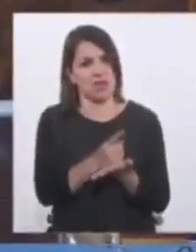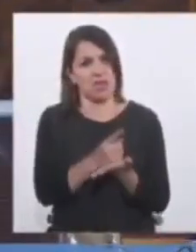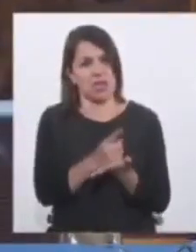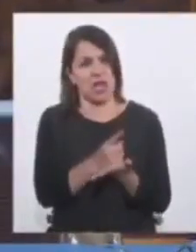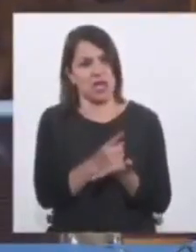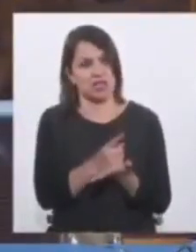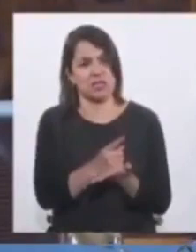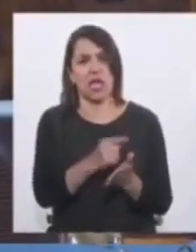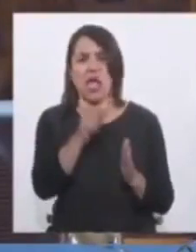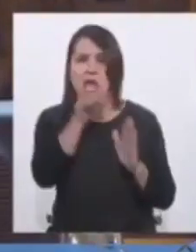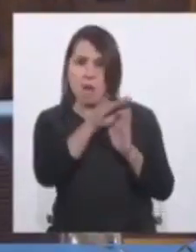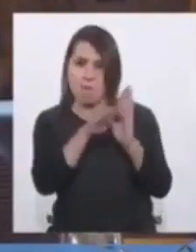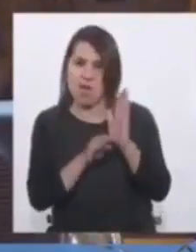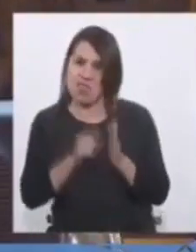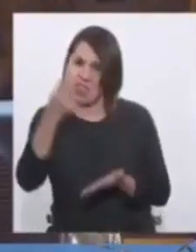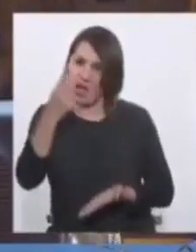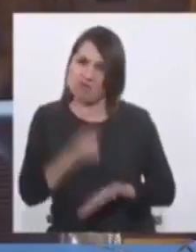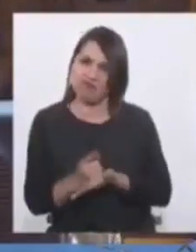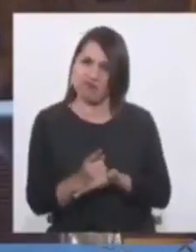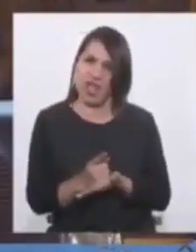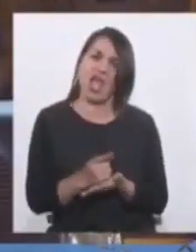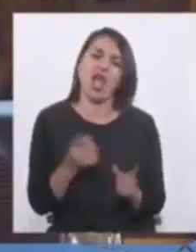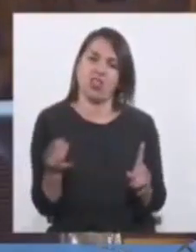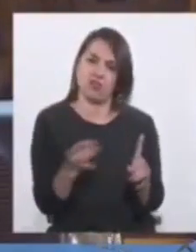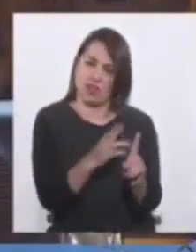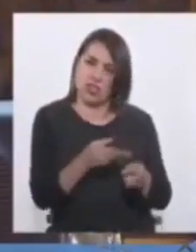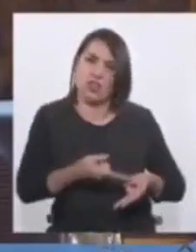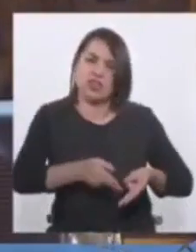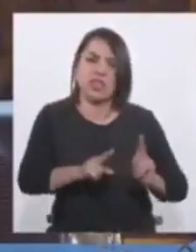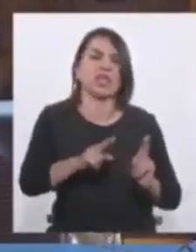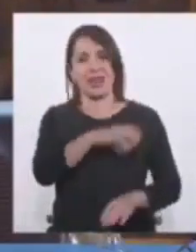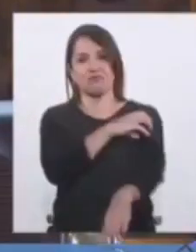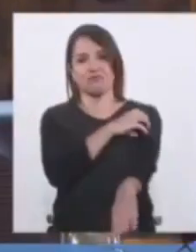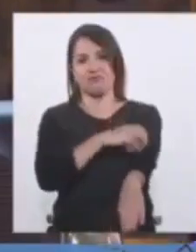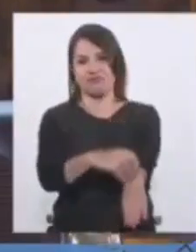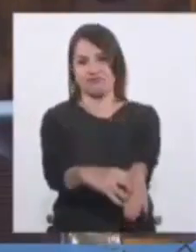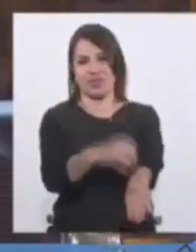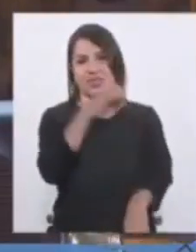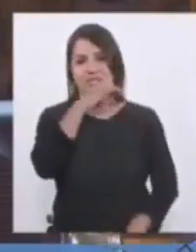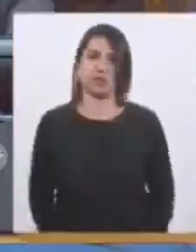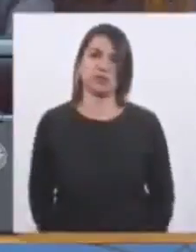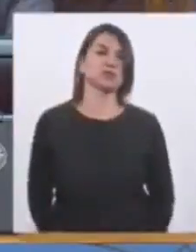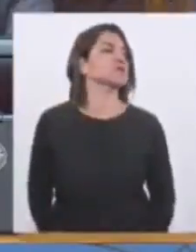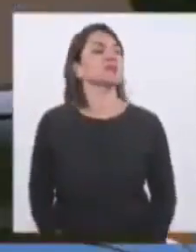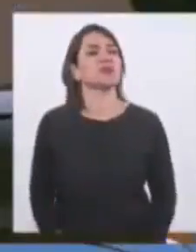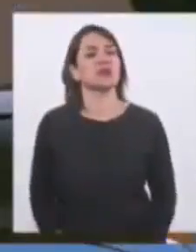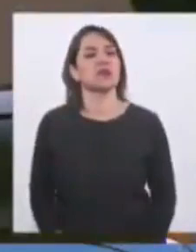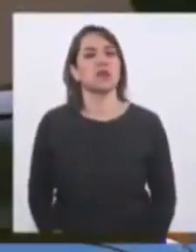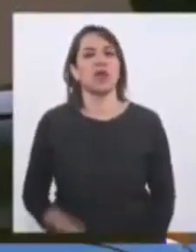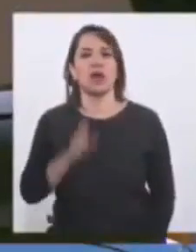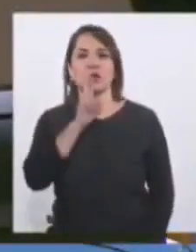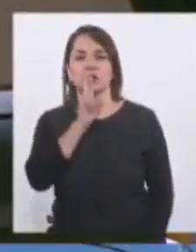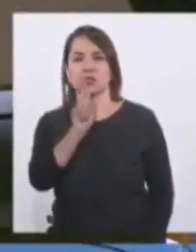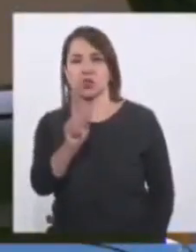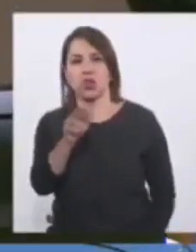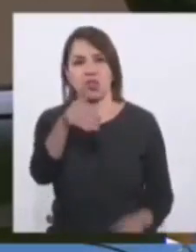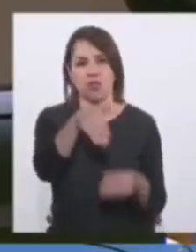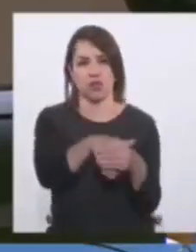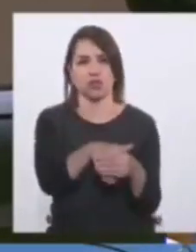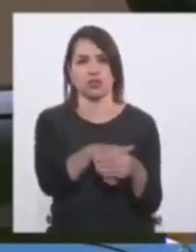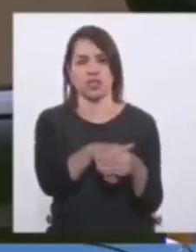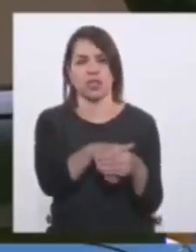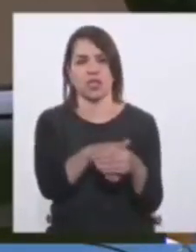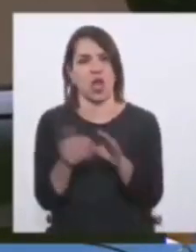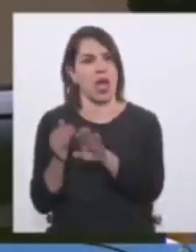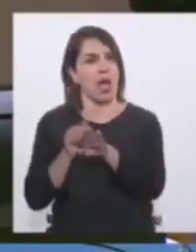derechos humanos durante la vigencia de la declaratoria de estado de emergencia en el territorio nacional. En votación. Resultado de la votación,